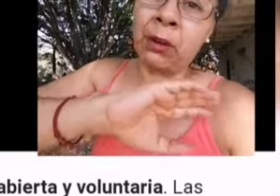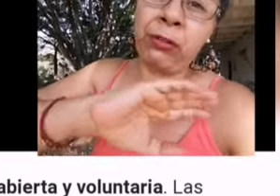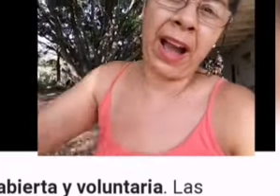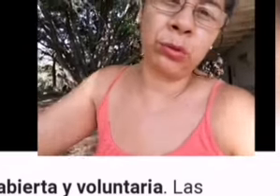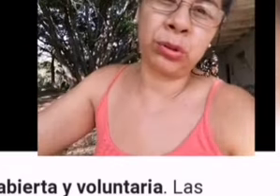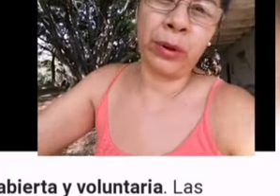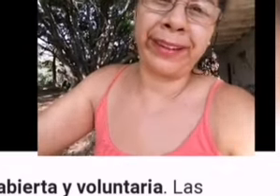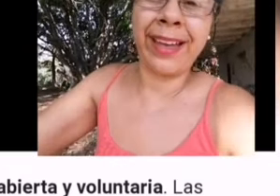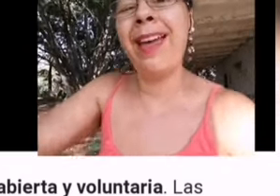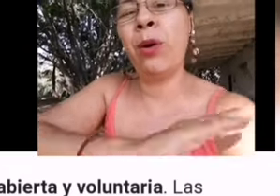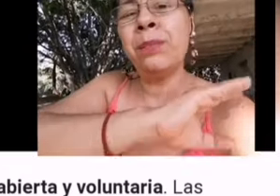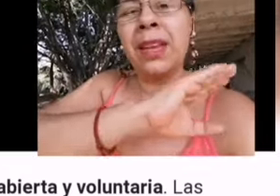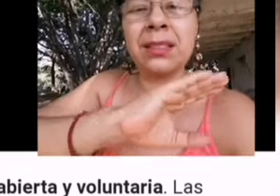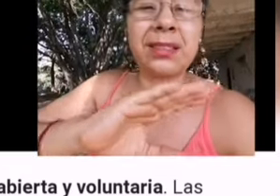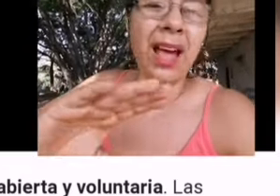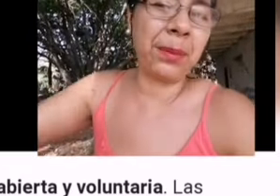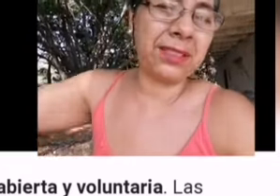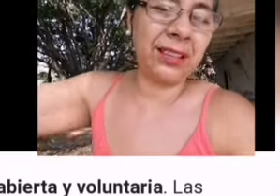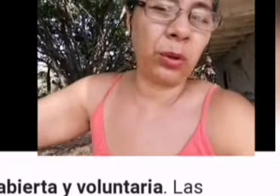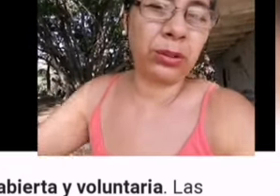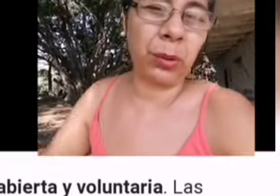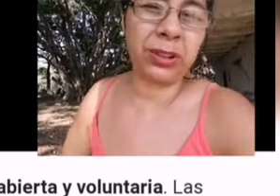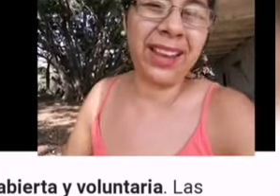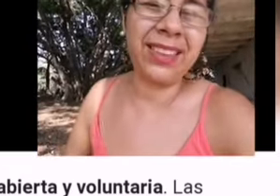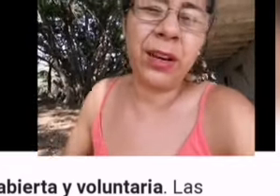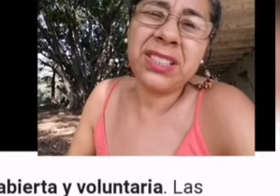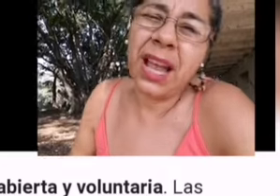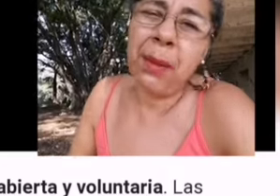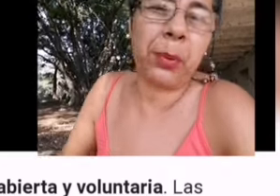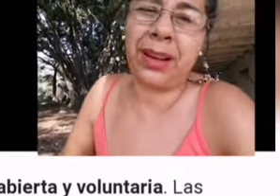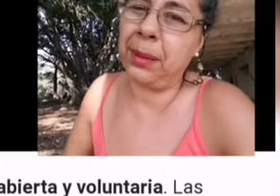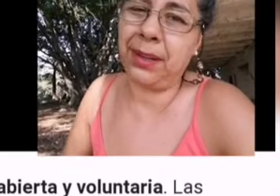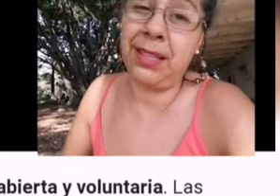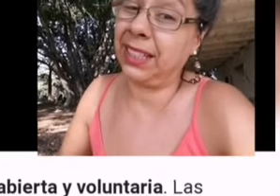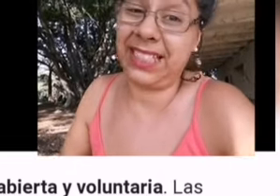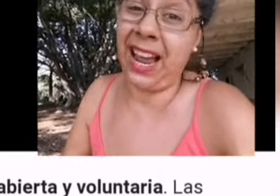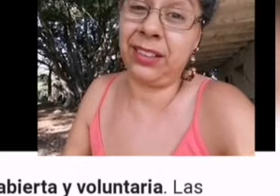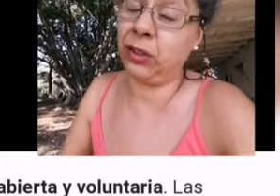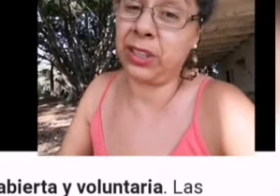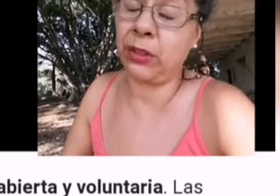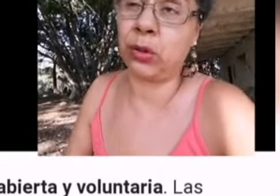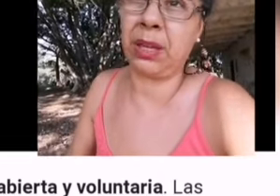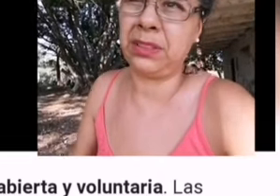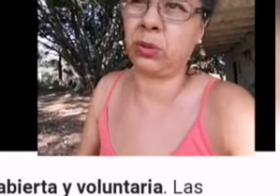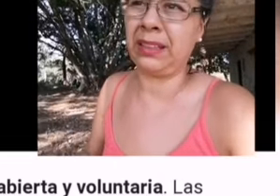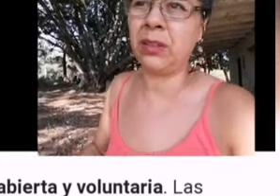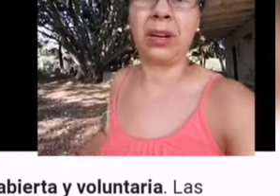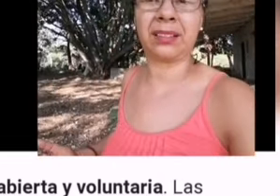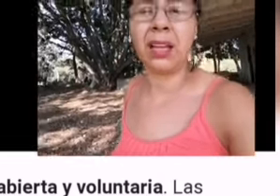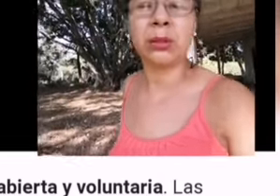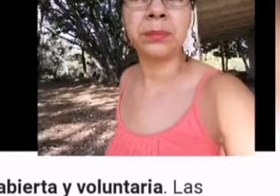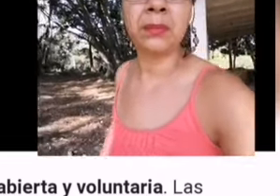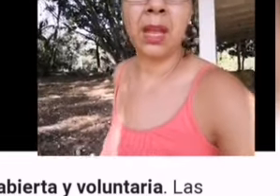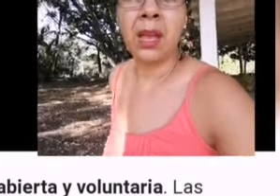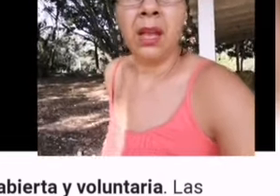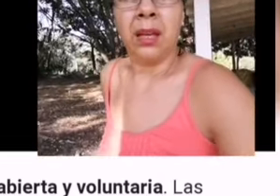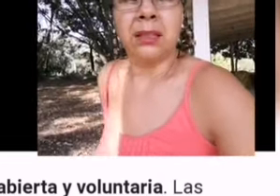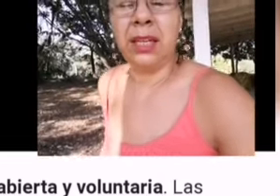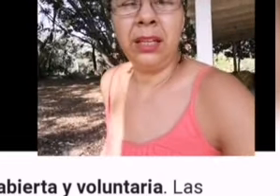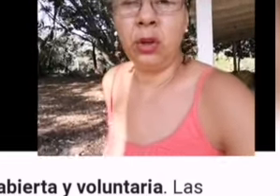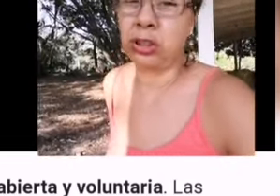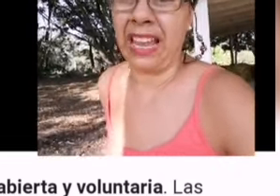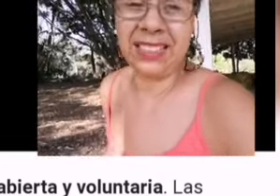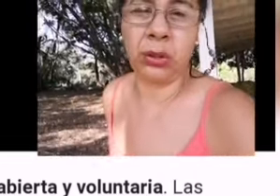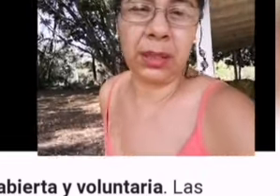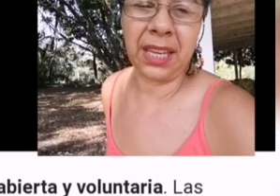Estaba Fausto Guerrero, está Vicente Ortega. Y digo estaba porque la verdad es que ya, yo ya no los he visto ahí conectados.